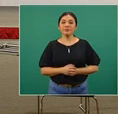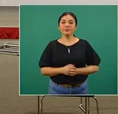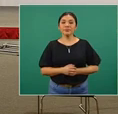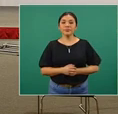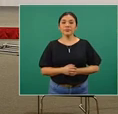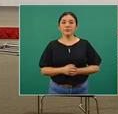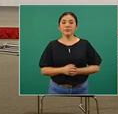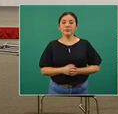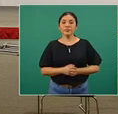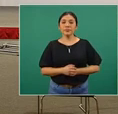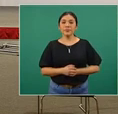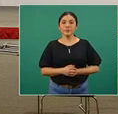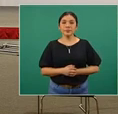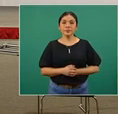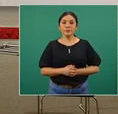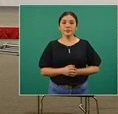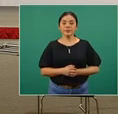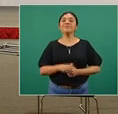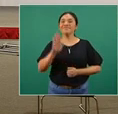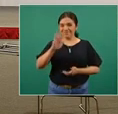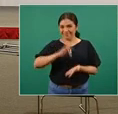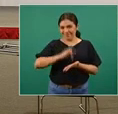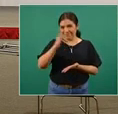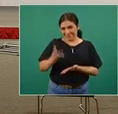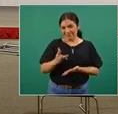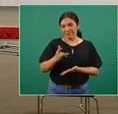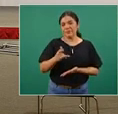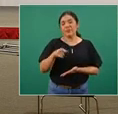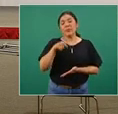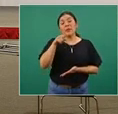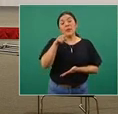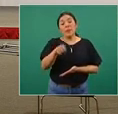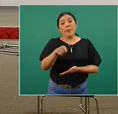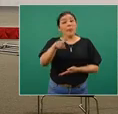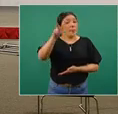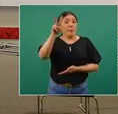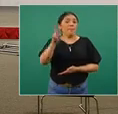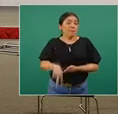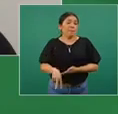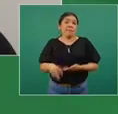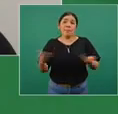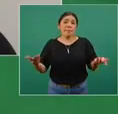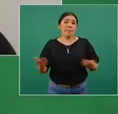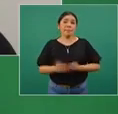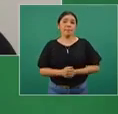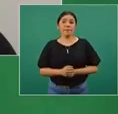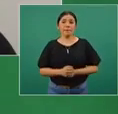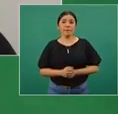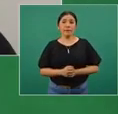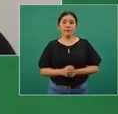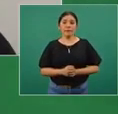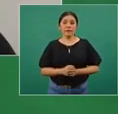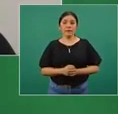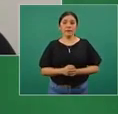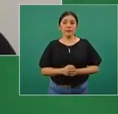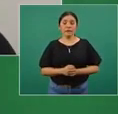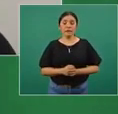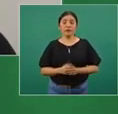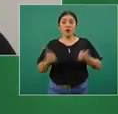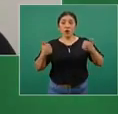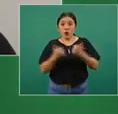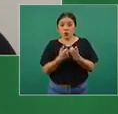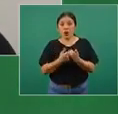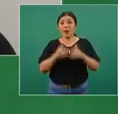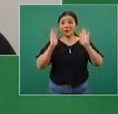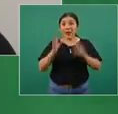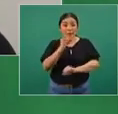Adelante, doctor. Sí, gracias, doctor Zaragoza. Definitivamente, tener un esquema